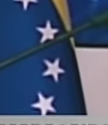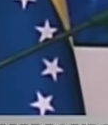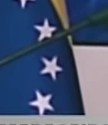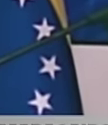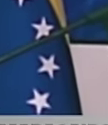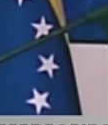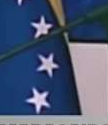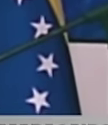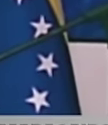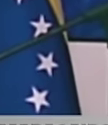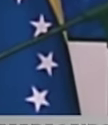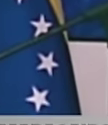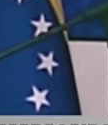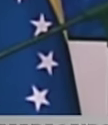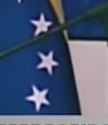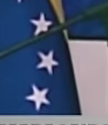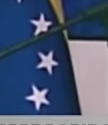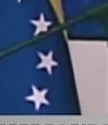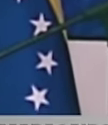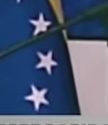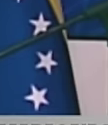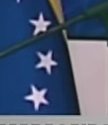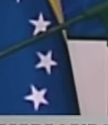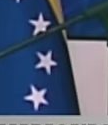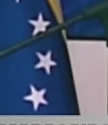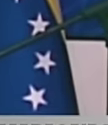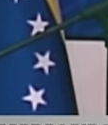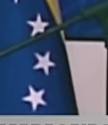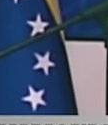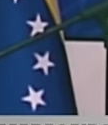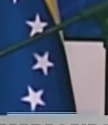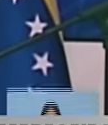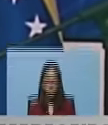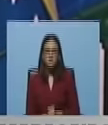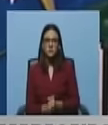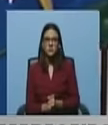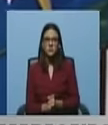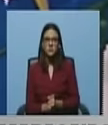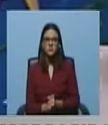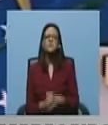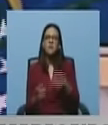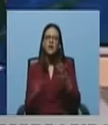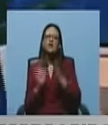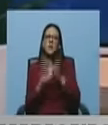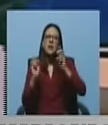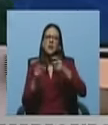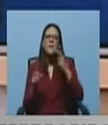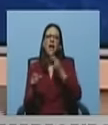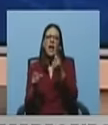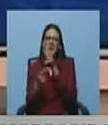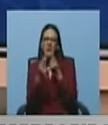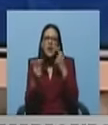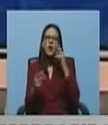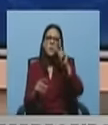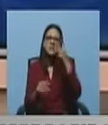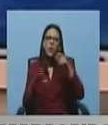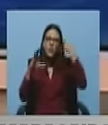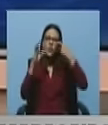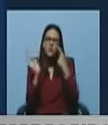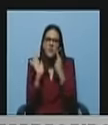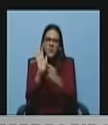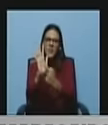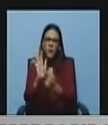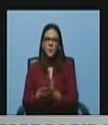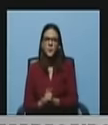rol principal. Lo que sí es cierto es que mandaba mucho, sobre todo en temas de dinero. Vamos a escuchar el segundo video del señor Bonito. ¿Cuánto es ese